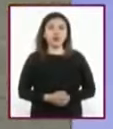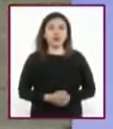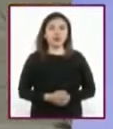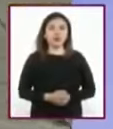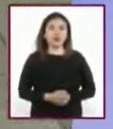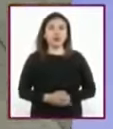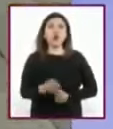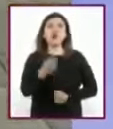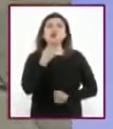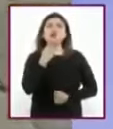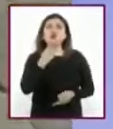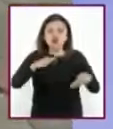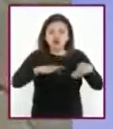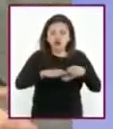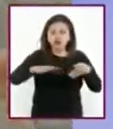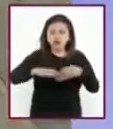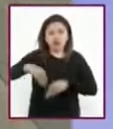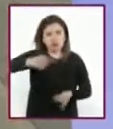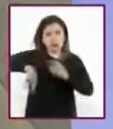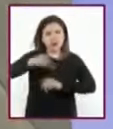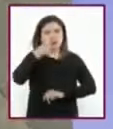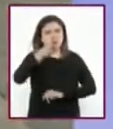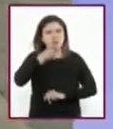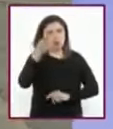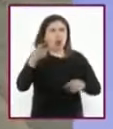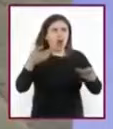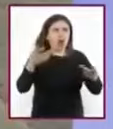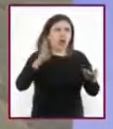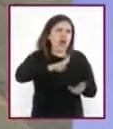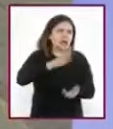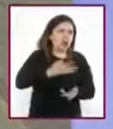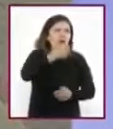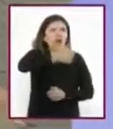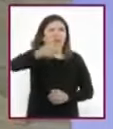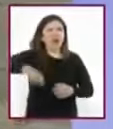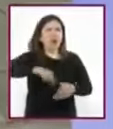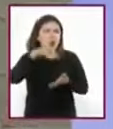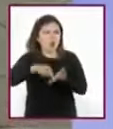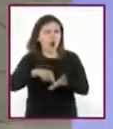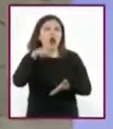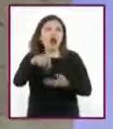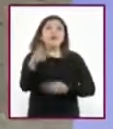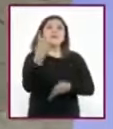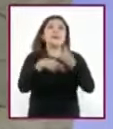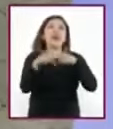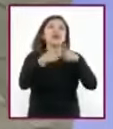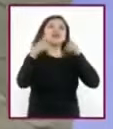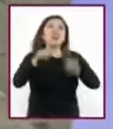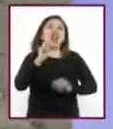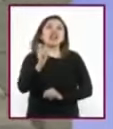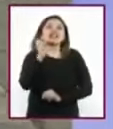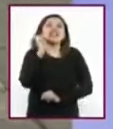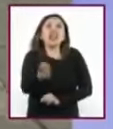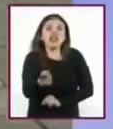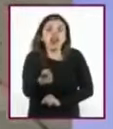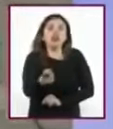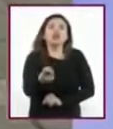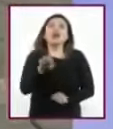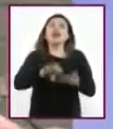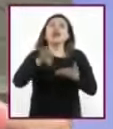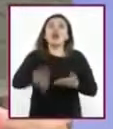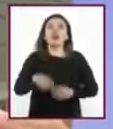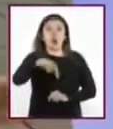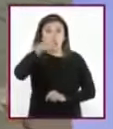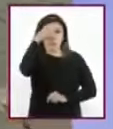El uso cotidiano que los hablantes le damos al español en cada lugar crea diferencias significativas. Por ejemplo,